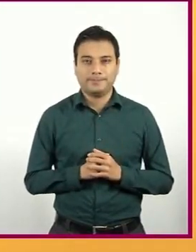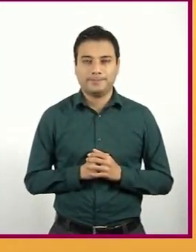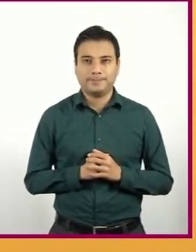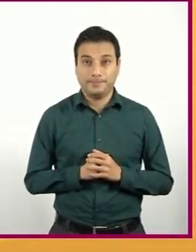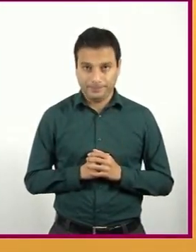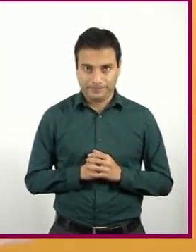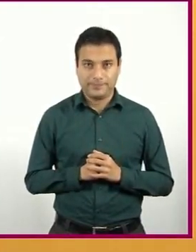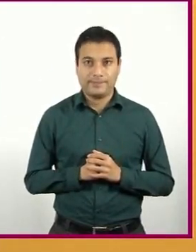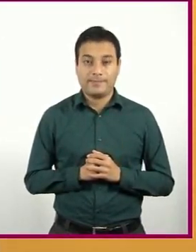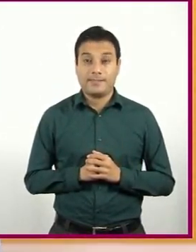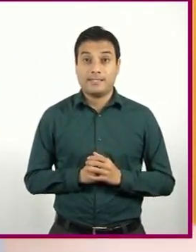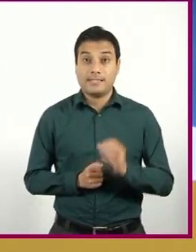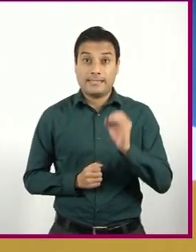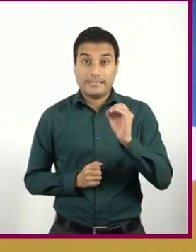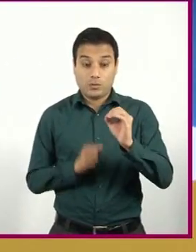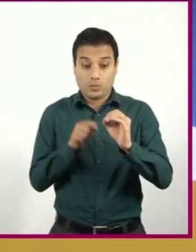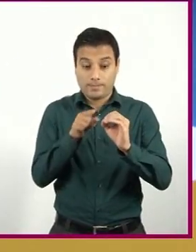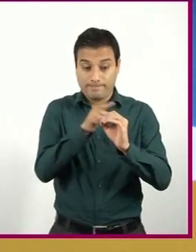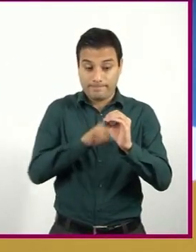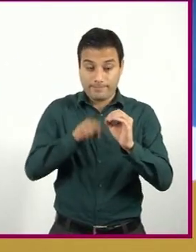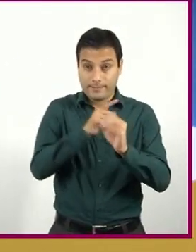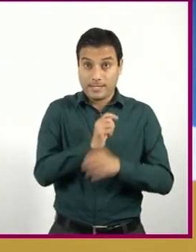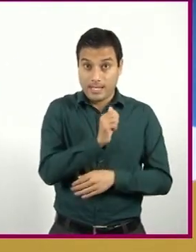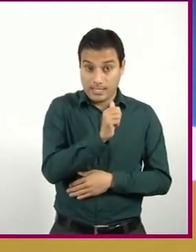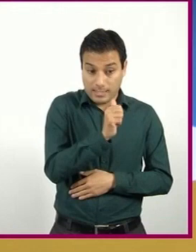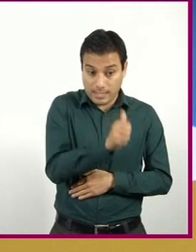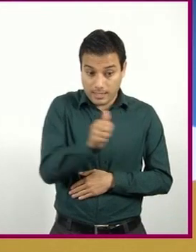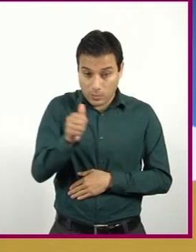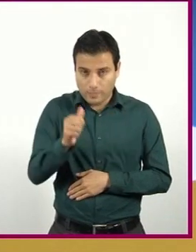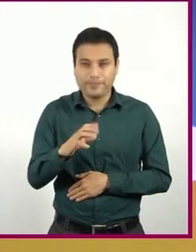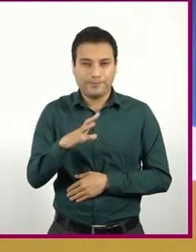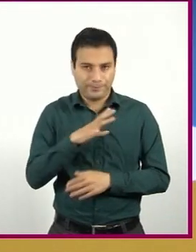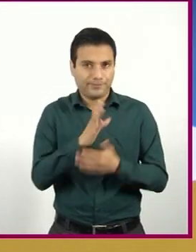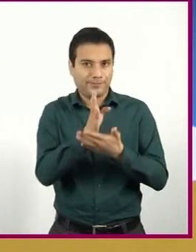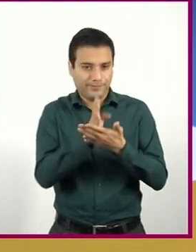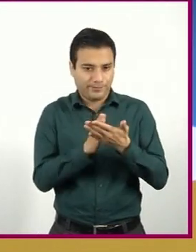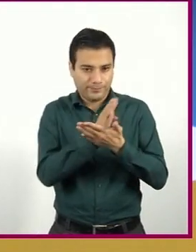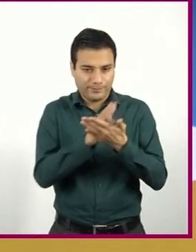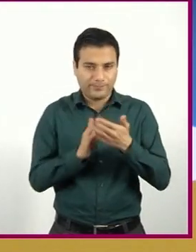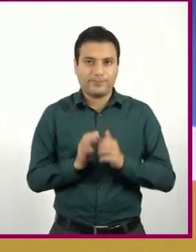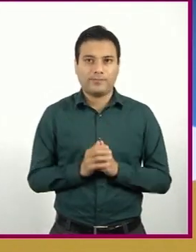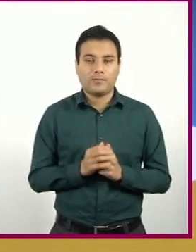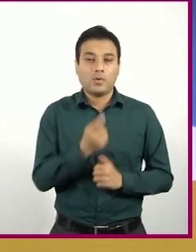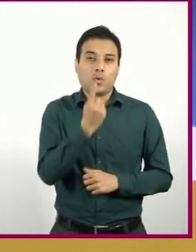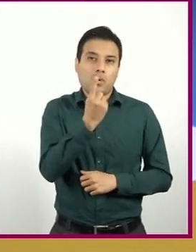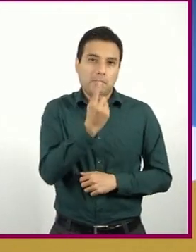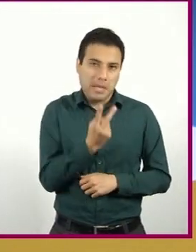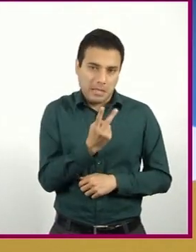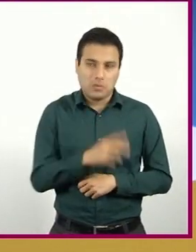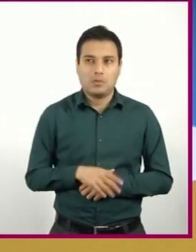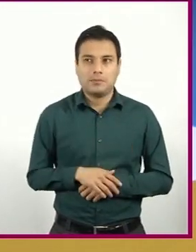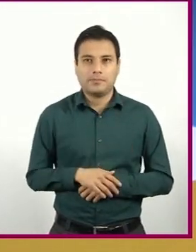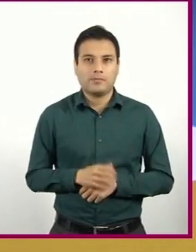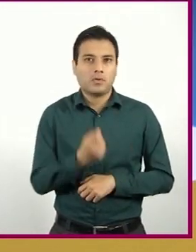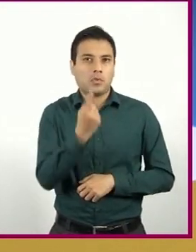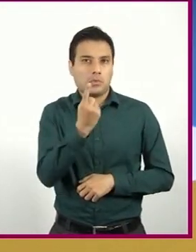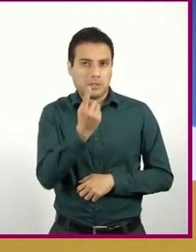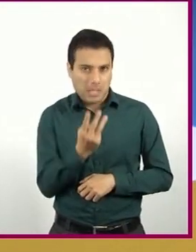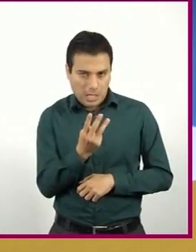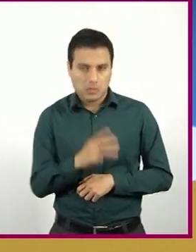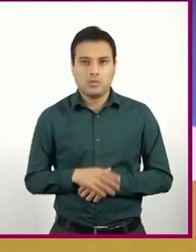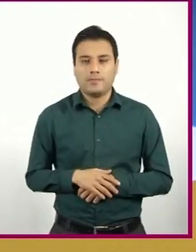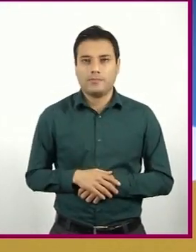de ellos lo dividiremos en distintas cantidades. Por ejemplo, en medios, en tercios,